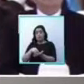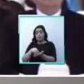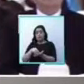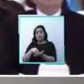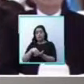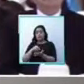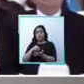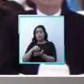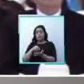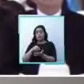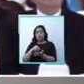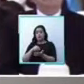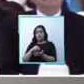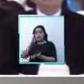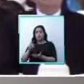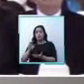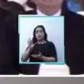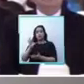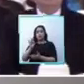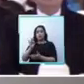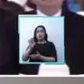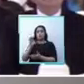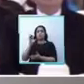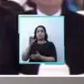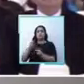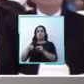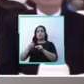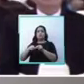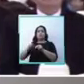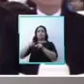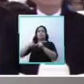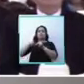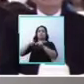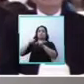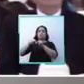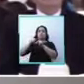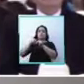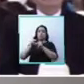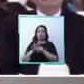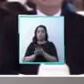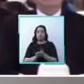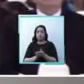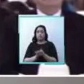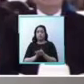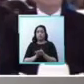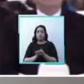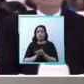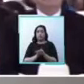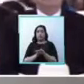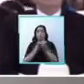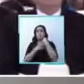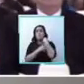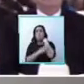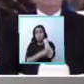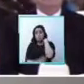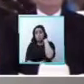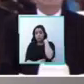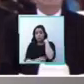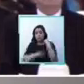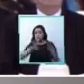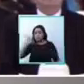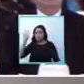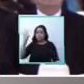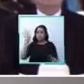de ineficiencia en la política, sobre todo económica, de carácter económica, ¿verdad?, que no ha